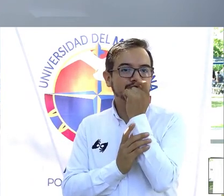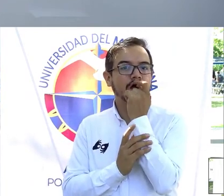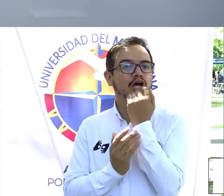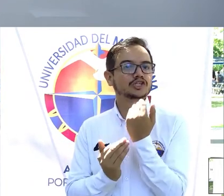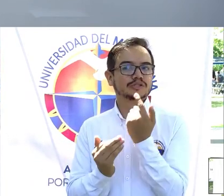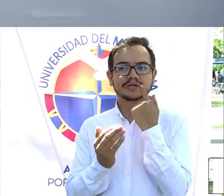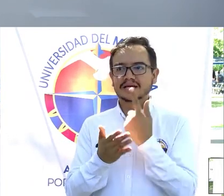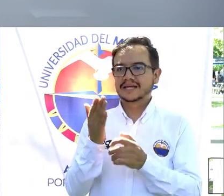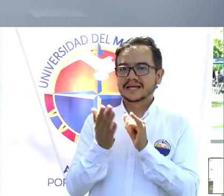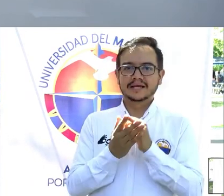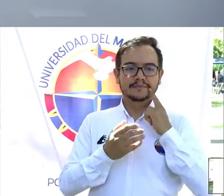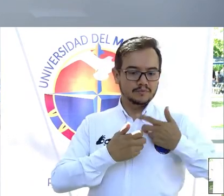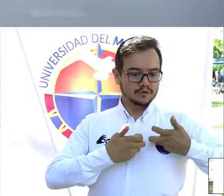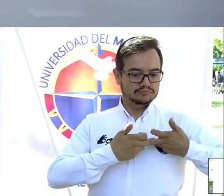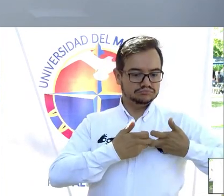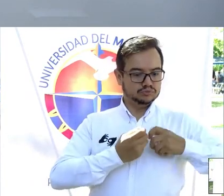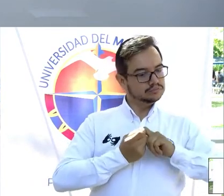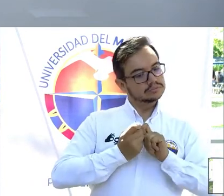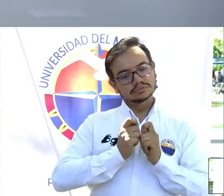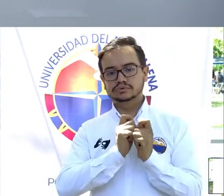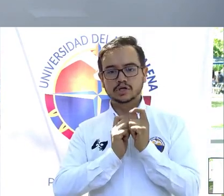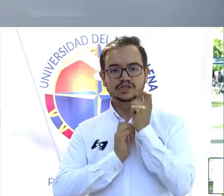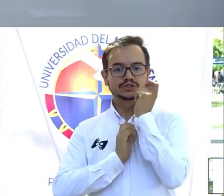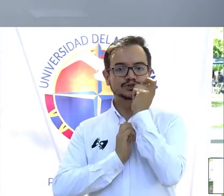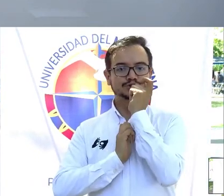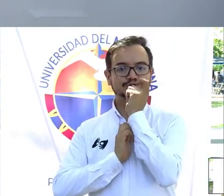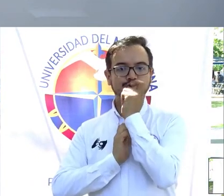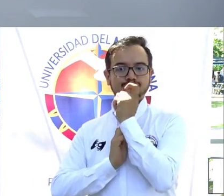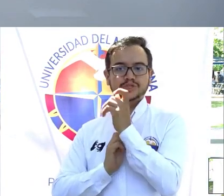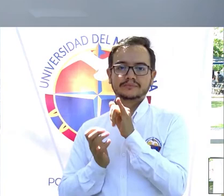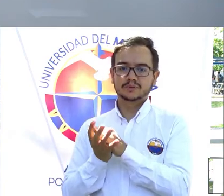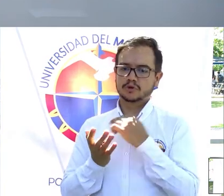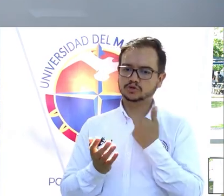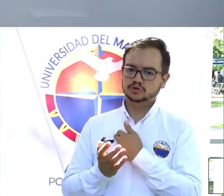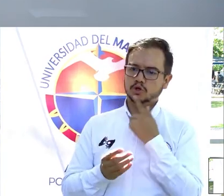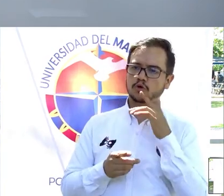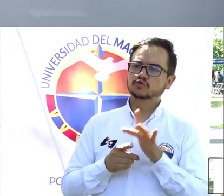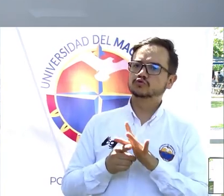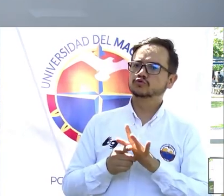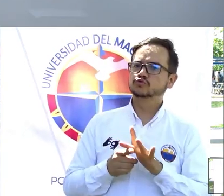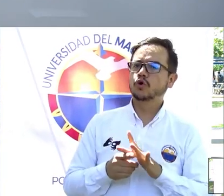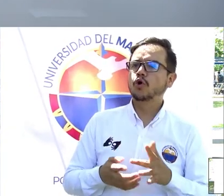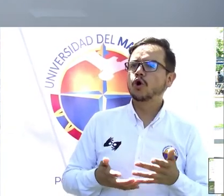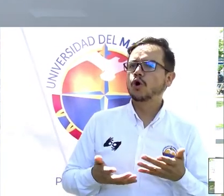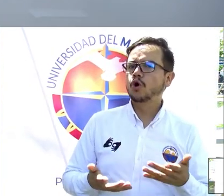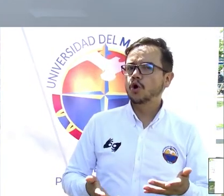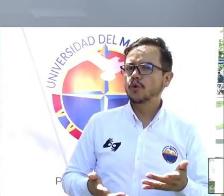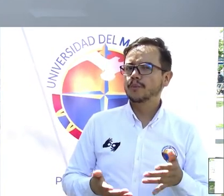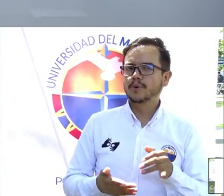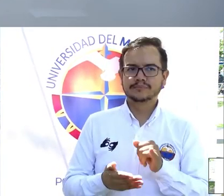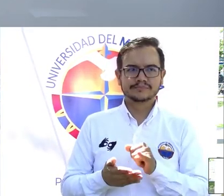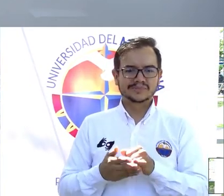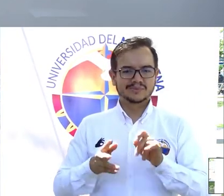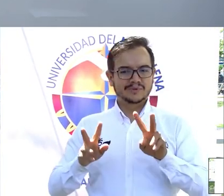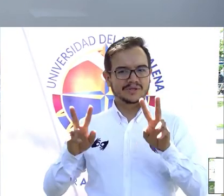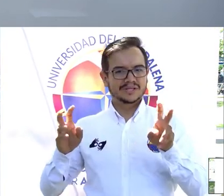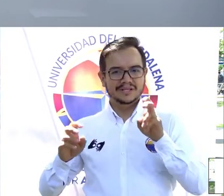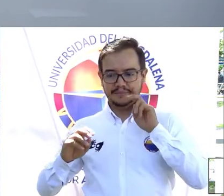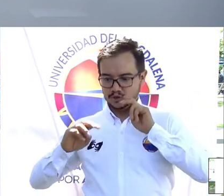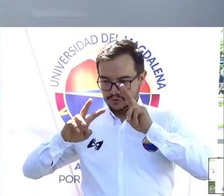convertir esa energía, nosotros la utilizamos en la gran mayoría de los